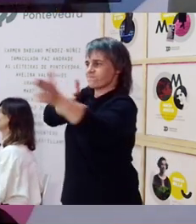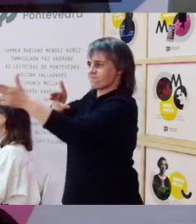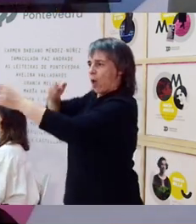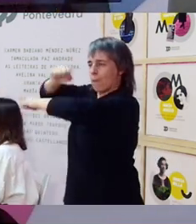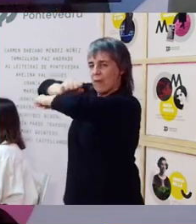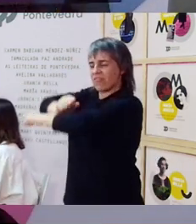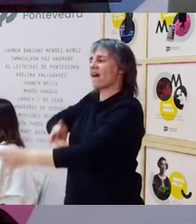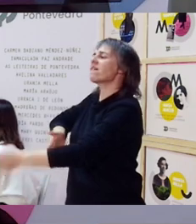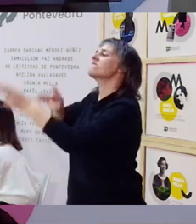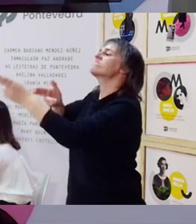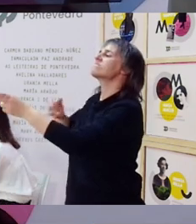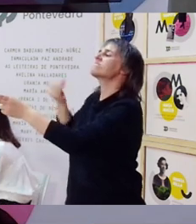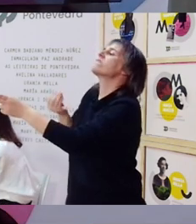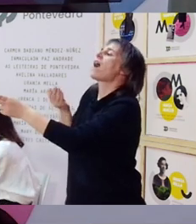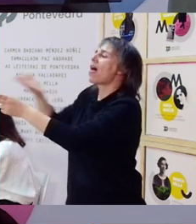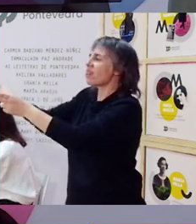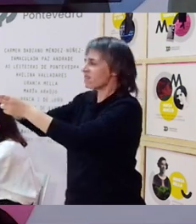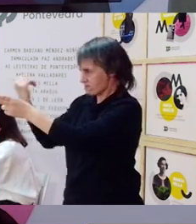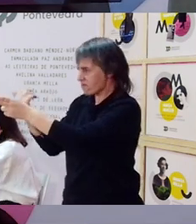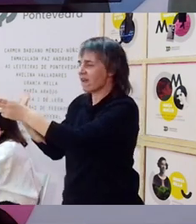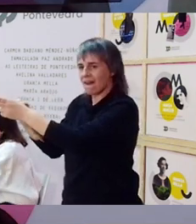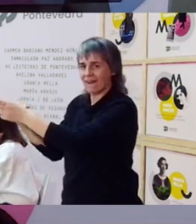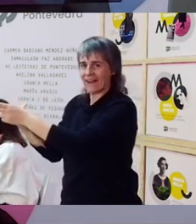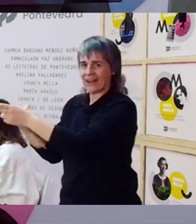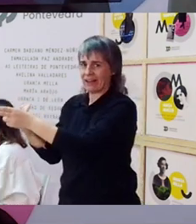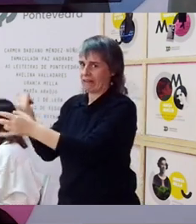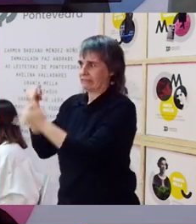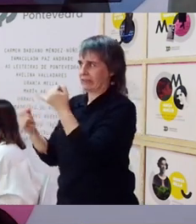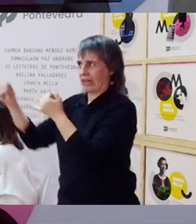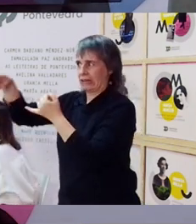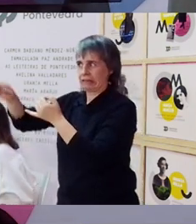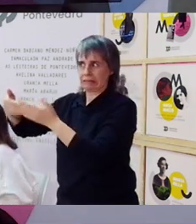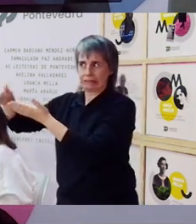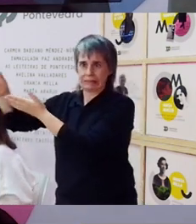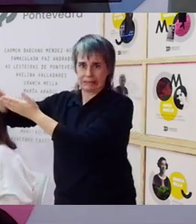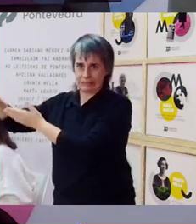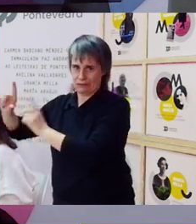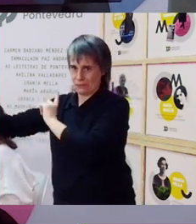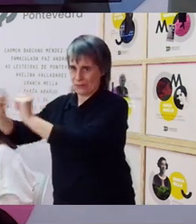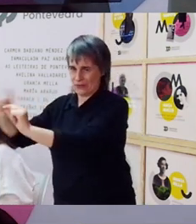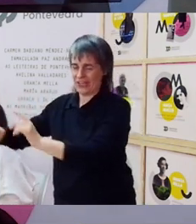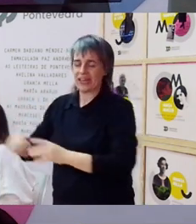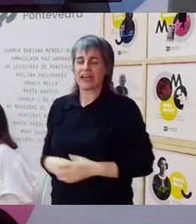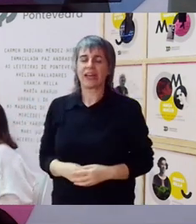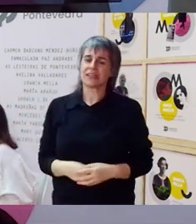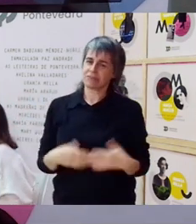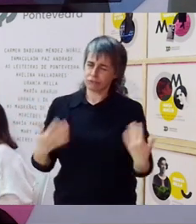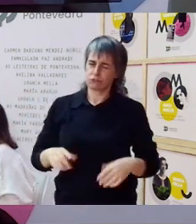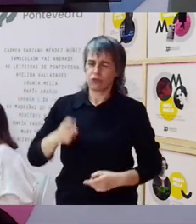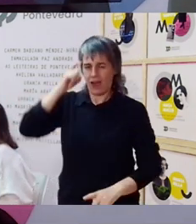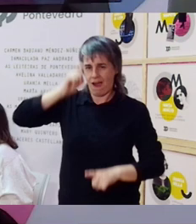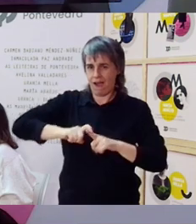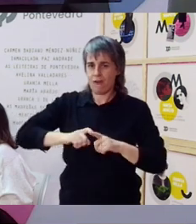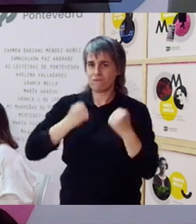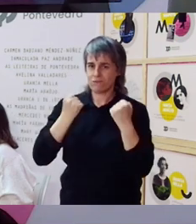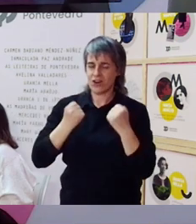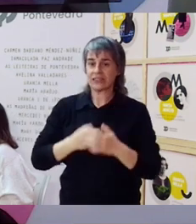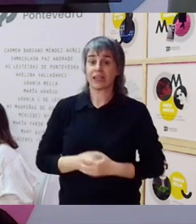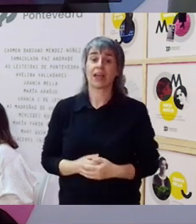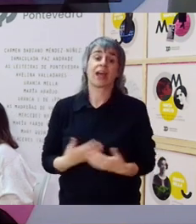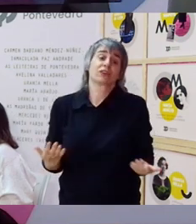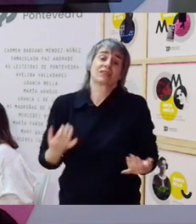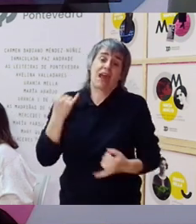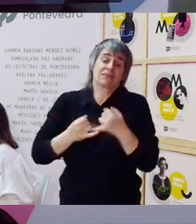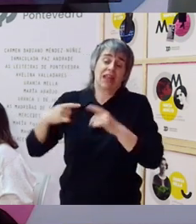atrevía a acercarse a casa ni Dios. Si era unha muller de armas tomar. Entonces, claro, de aí tiña que